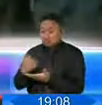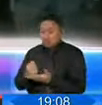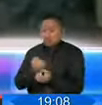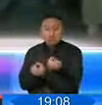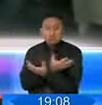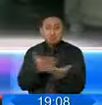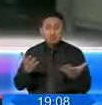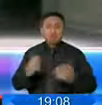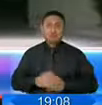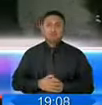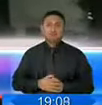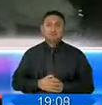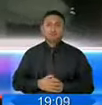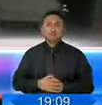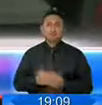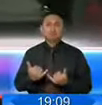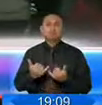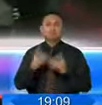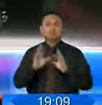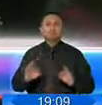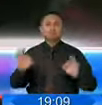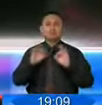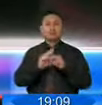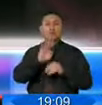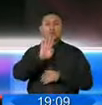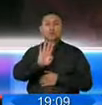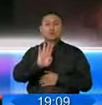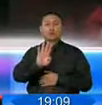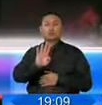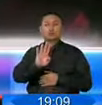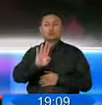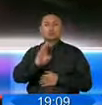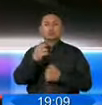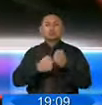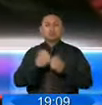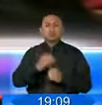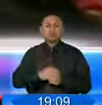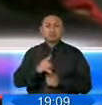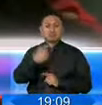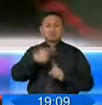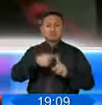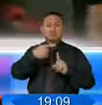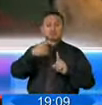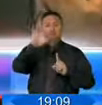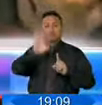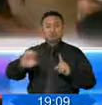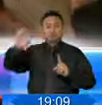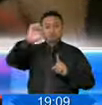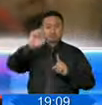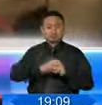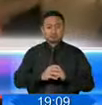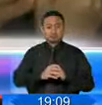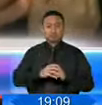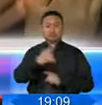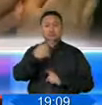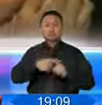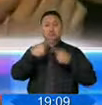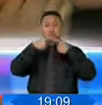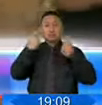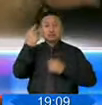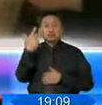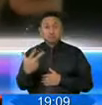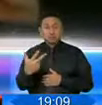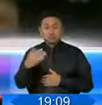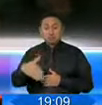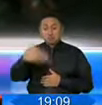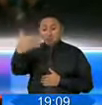donde sea. Nosotros tenemos que tomar en cuenta que han sido cuatro atentados en total, ¿no? Es decir, uno en el mes de enero y son tres en el mes de marzo. Y